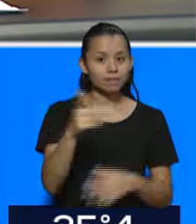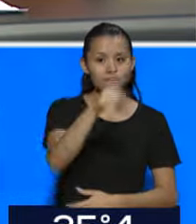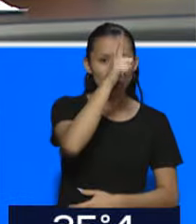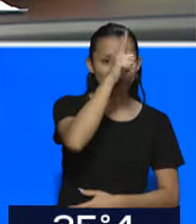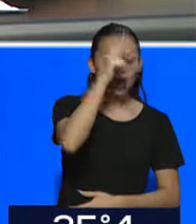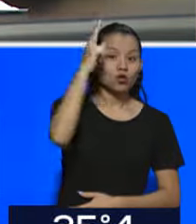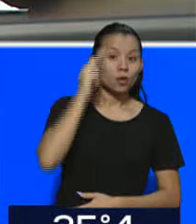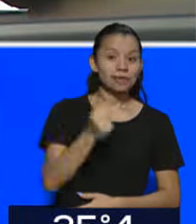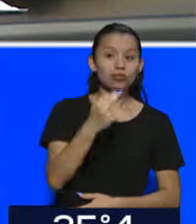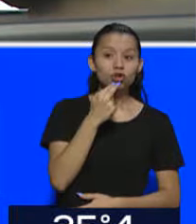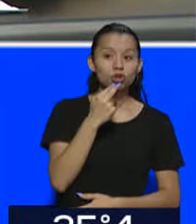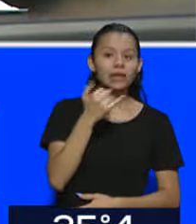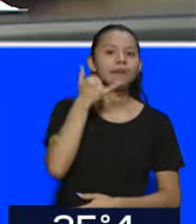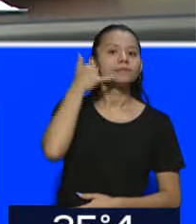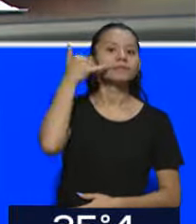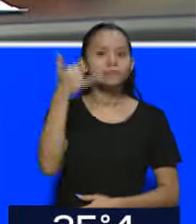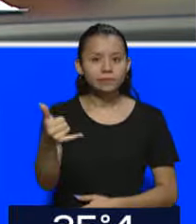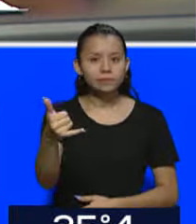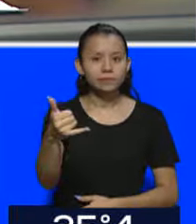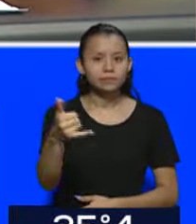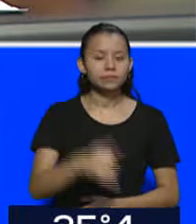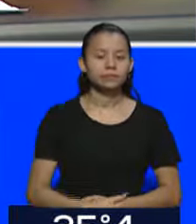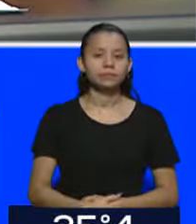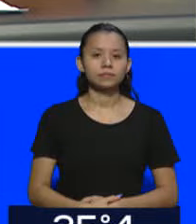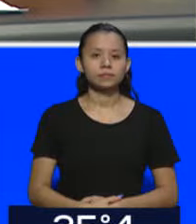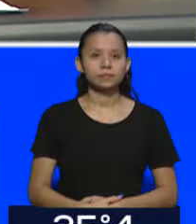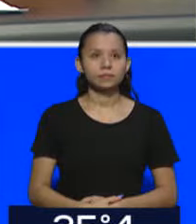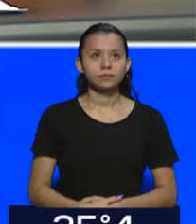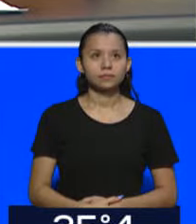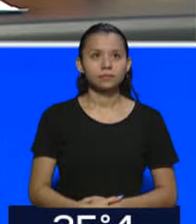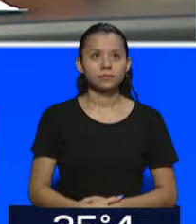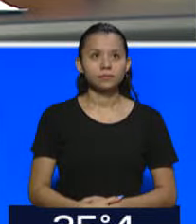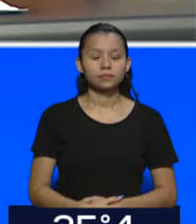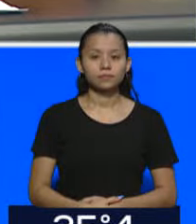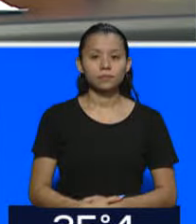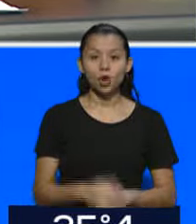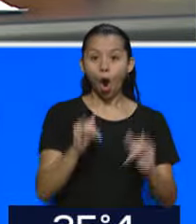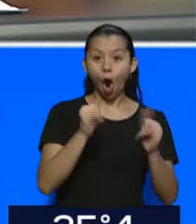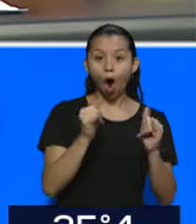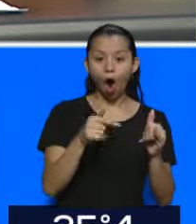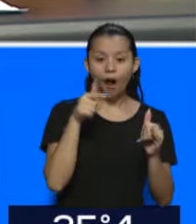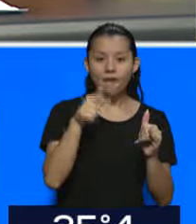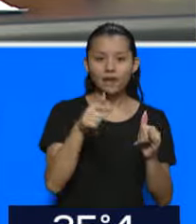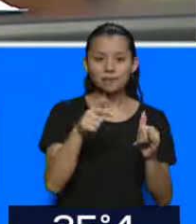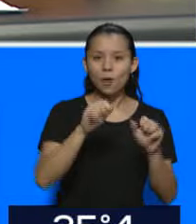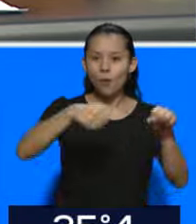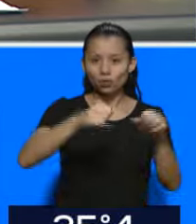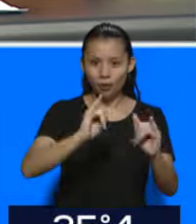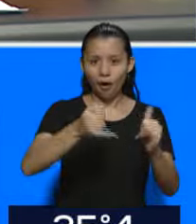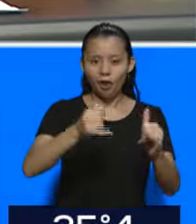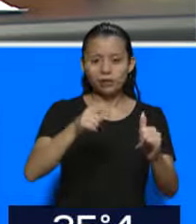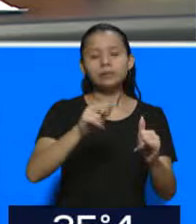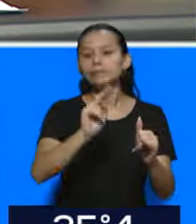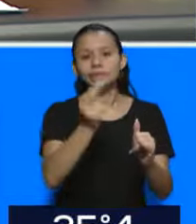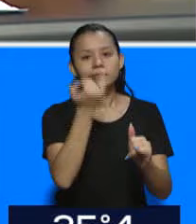al 911, la víctima, que resultó ser víctima fatal, ya se encontraba sin vida, no